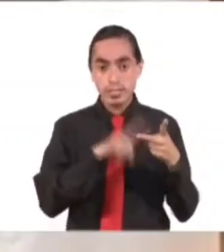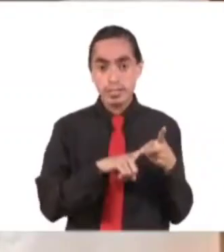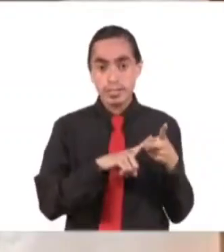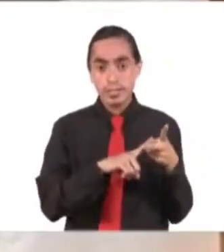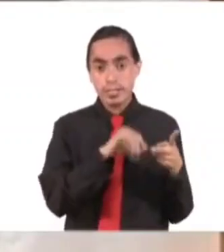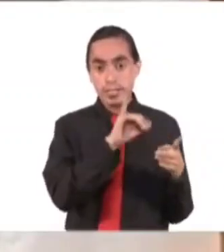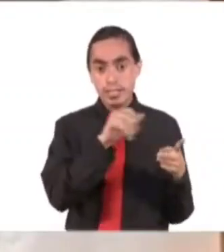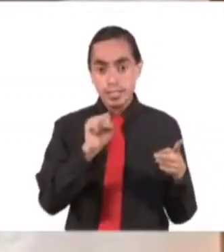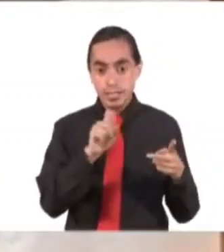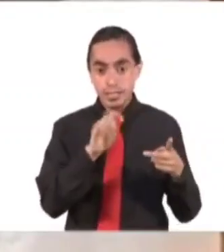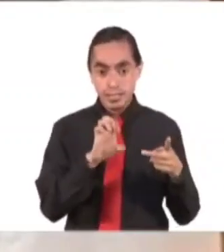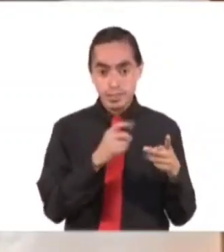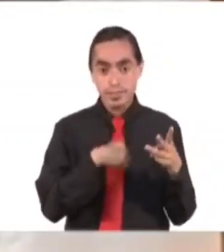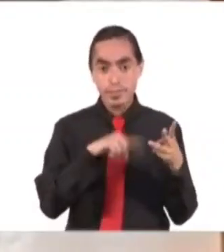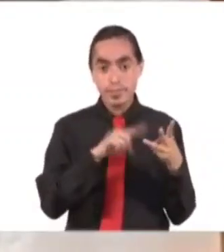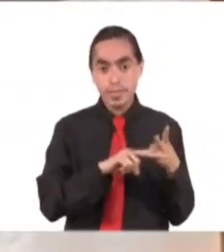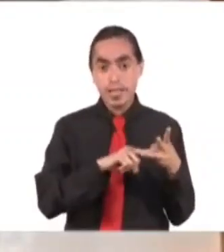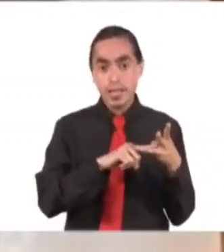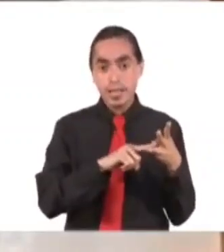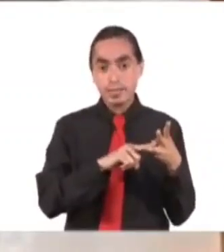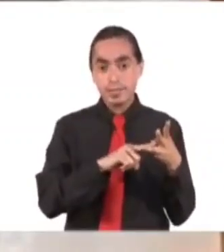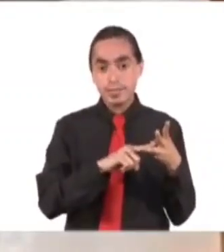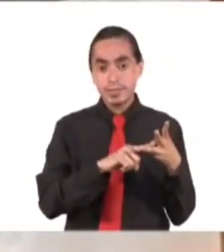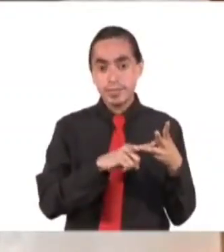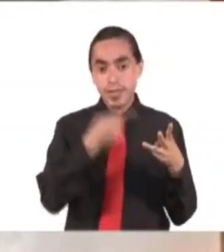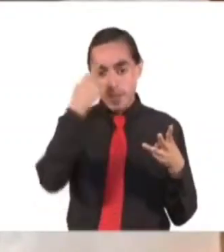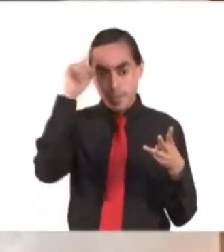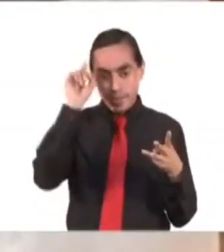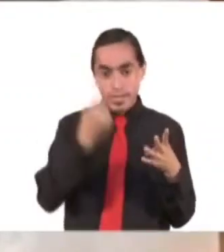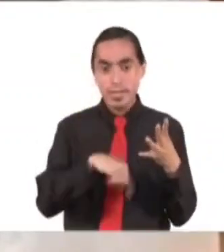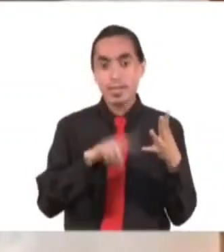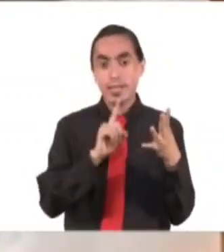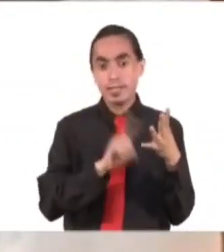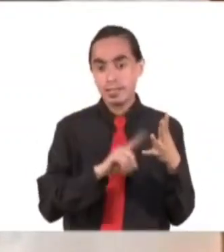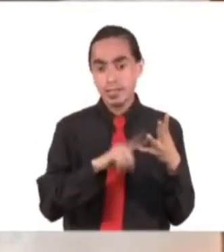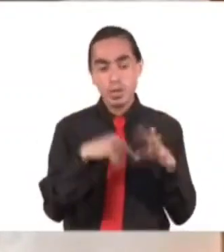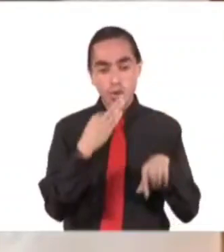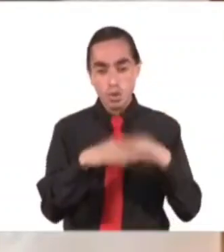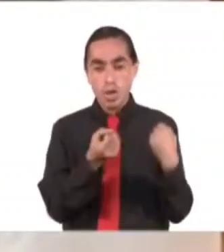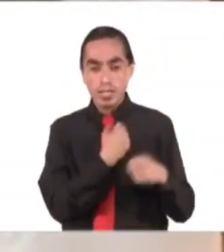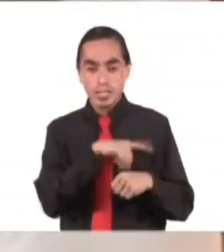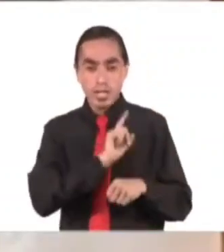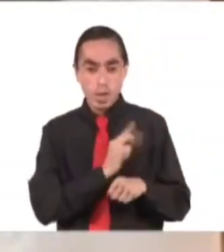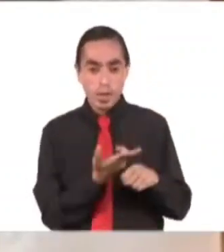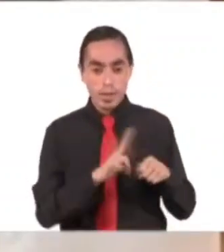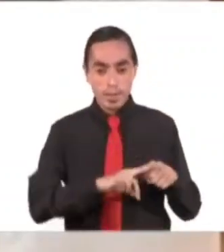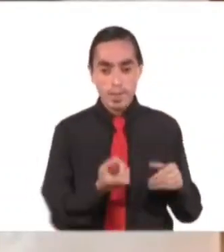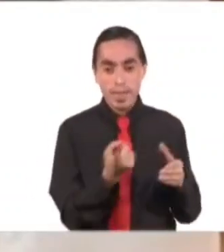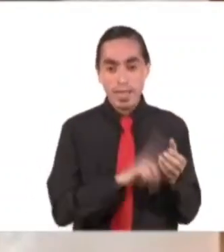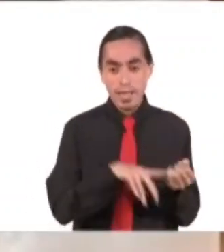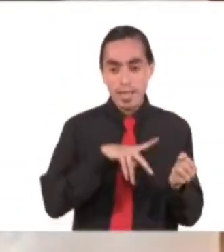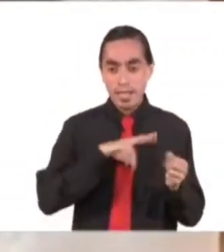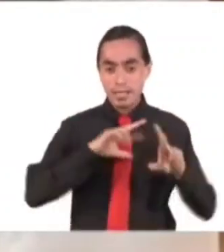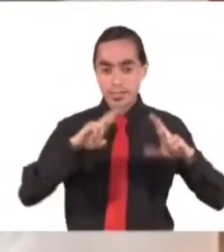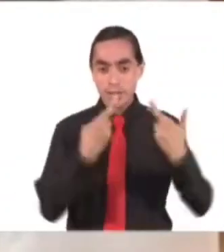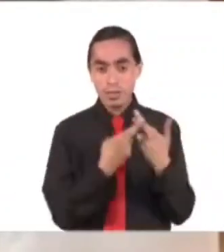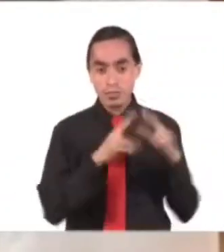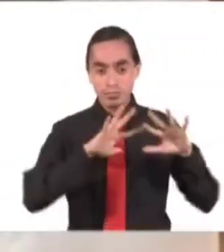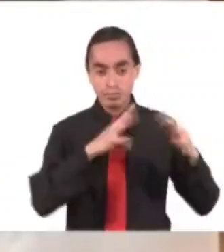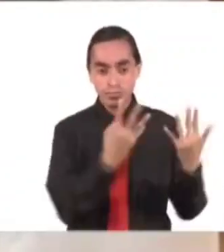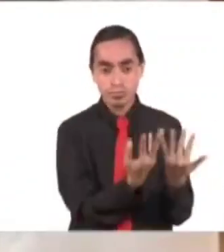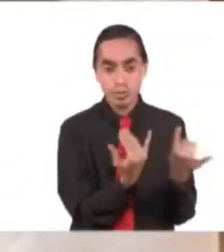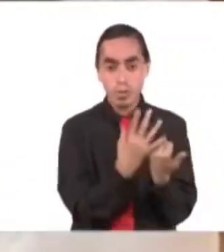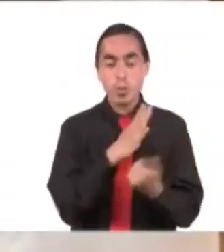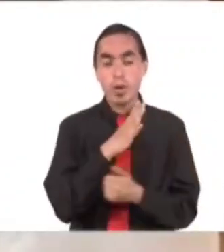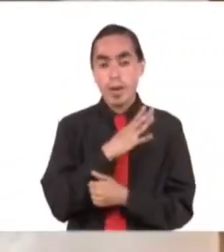la Marina, el Ejército, todo lo que tenían que ver con la salud que tienen hospitales, se reunieron para, junto con ella, y la